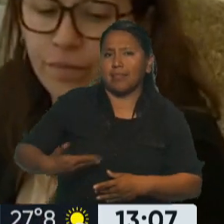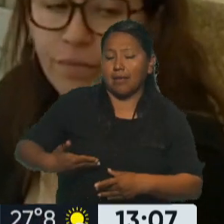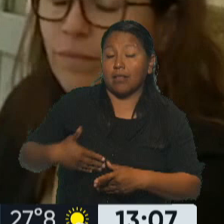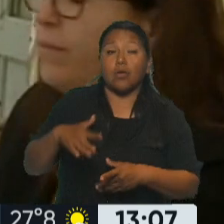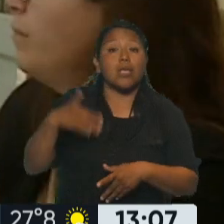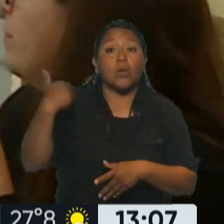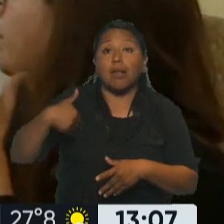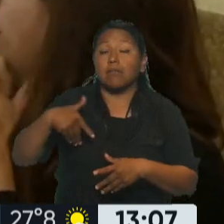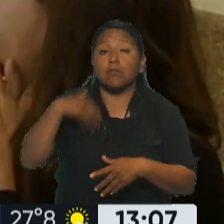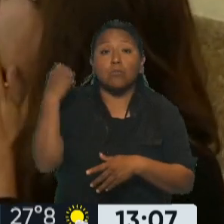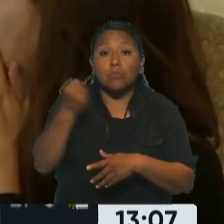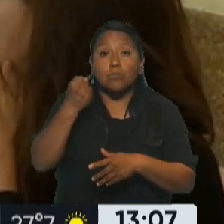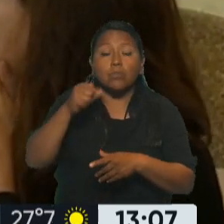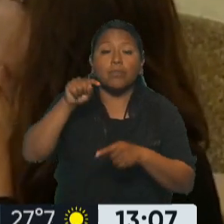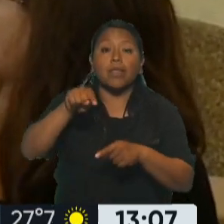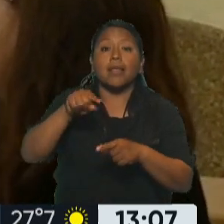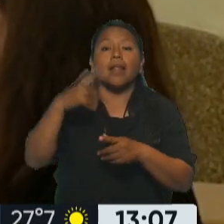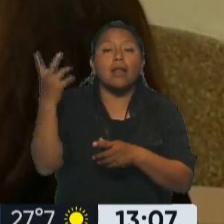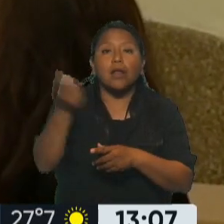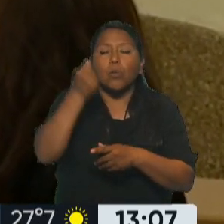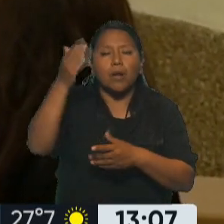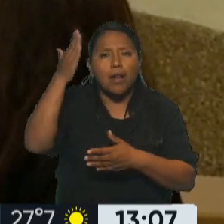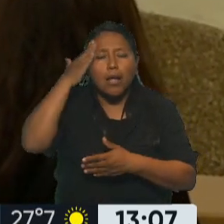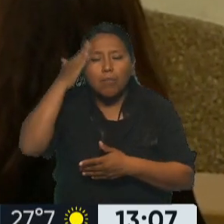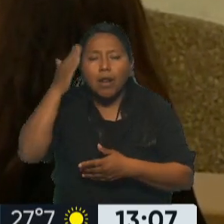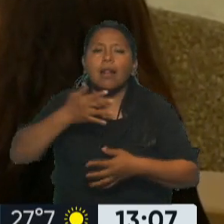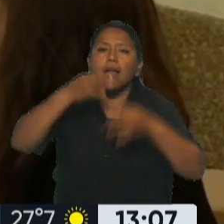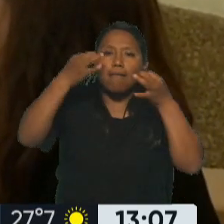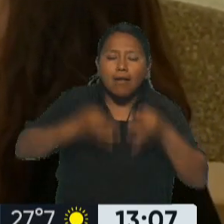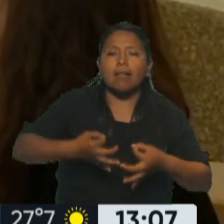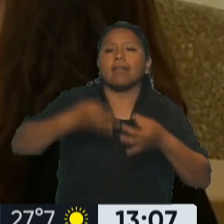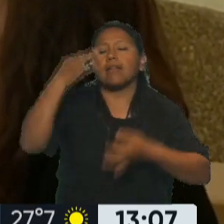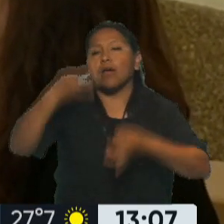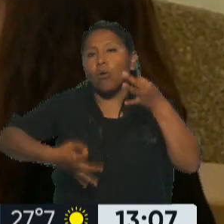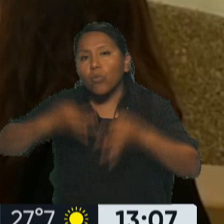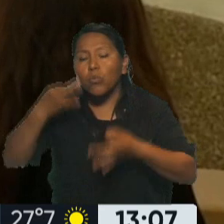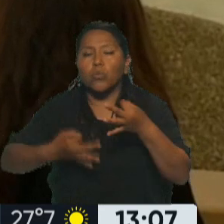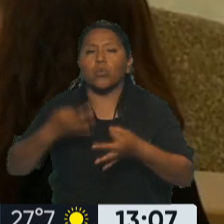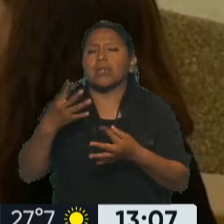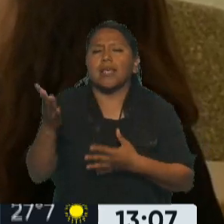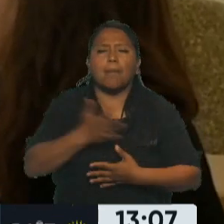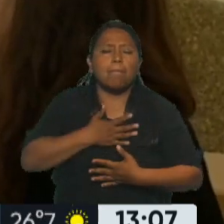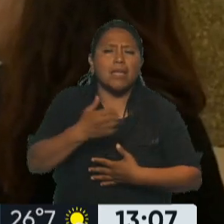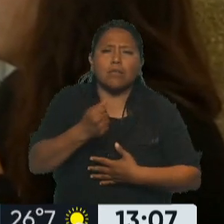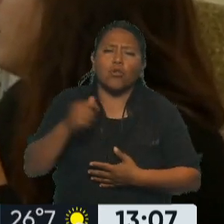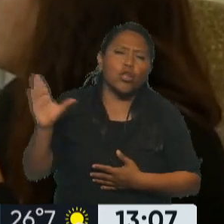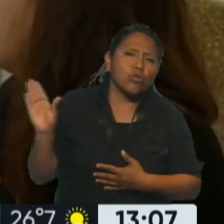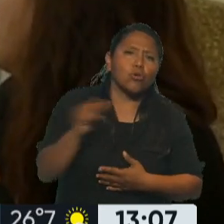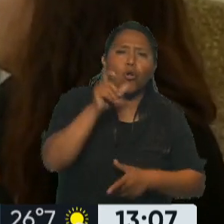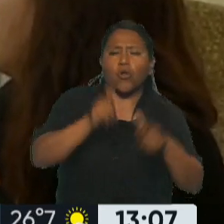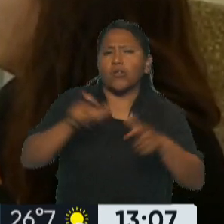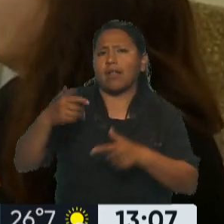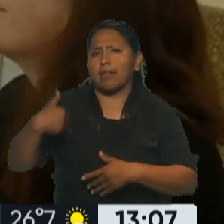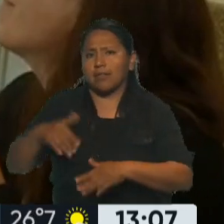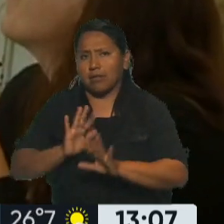salto fenomenal en recuperar la memoria, la verdad y la justicia, que es patrimonio de todos los argentinos. Y como